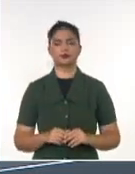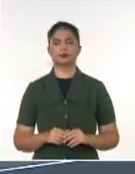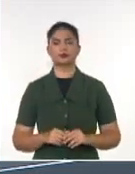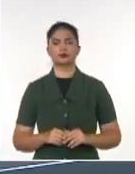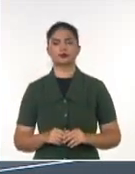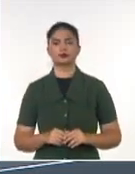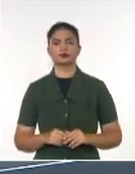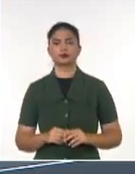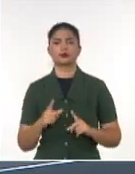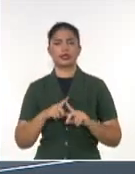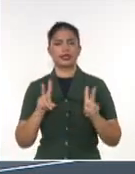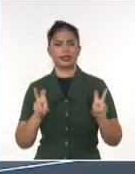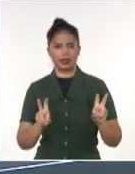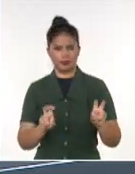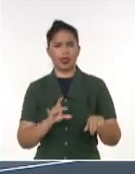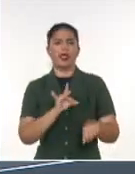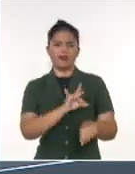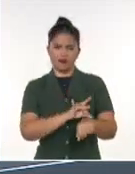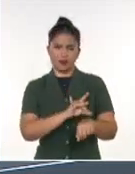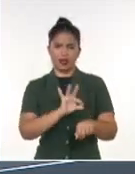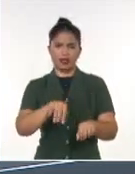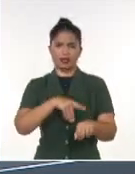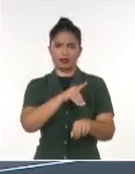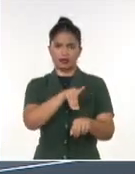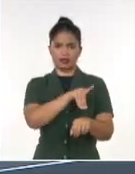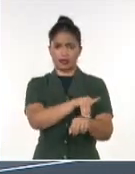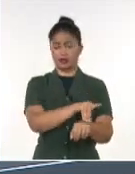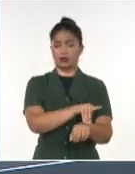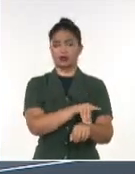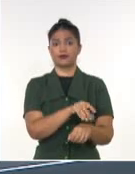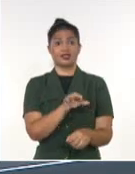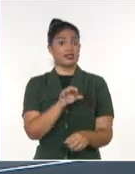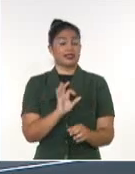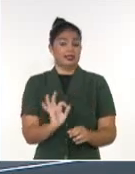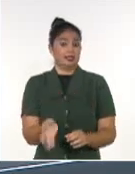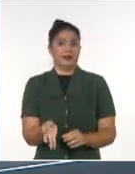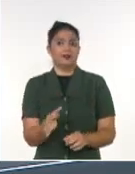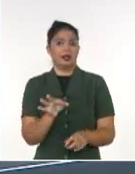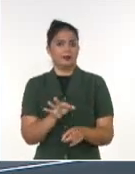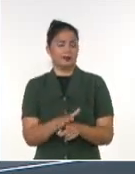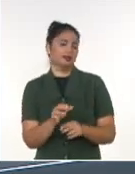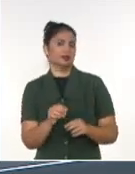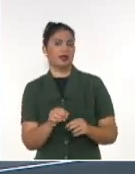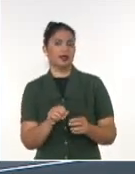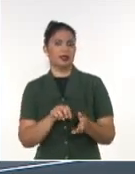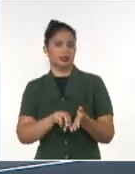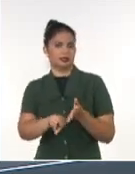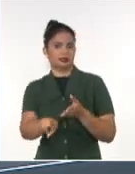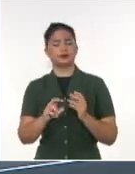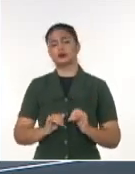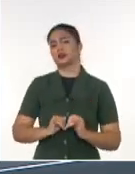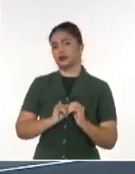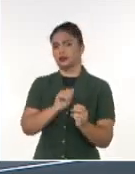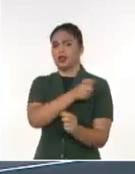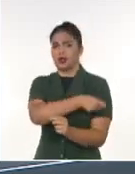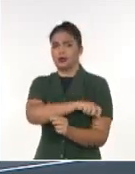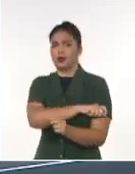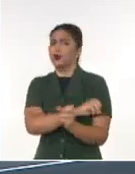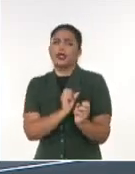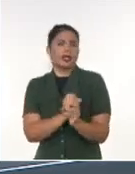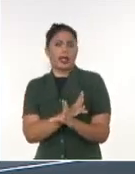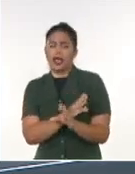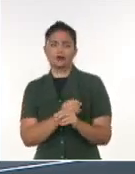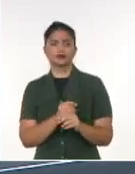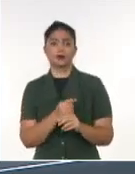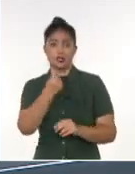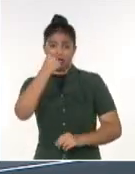enfermedad, siempre iniciamos las intervenciones con un mensaje bien claro, y el mensaje es que hay que acudir de